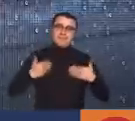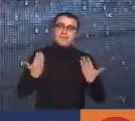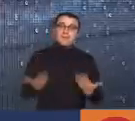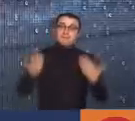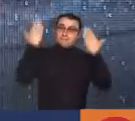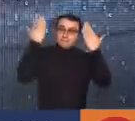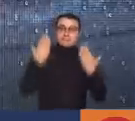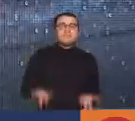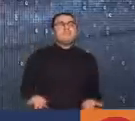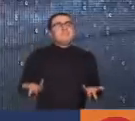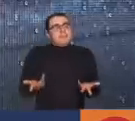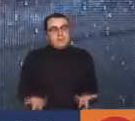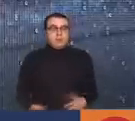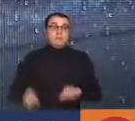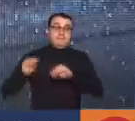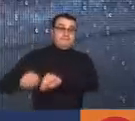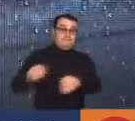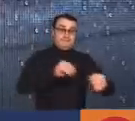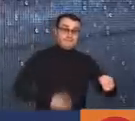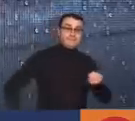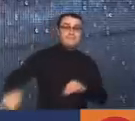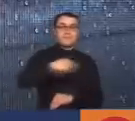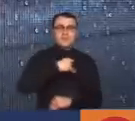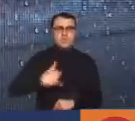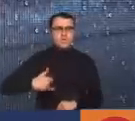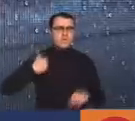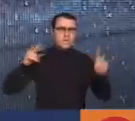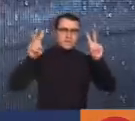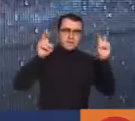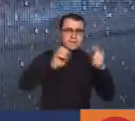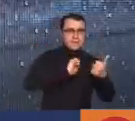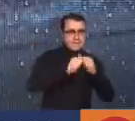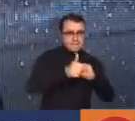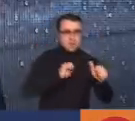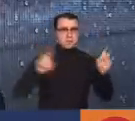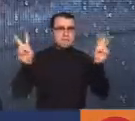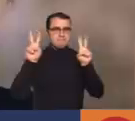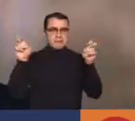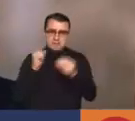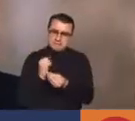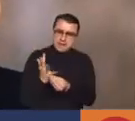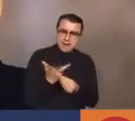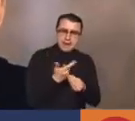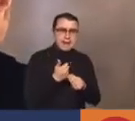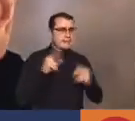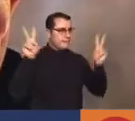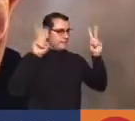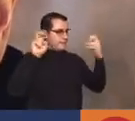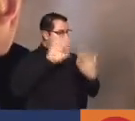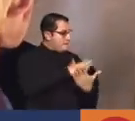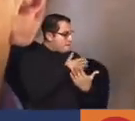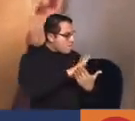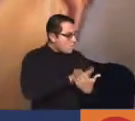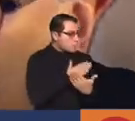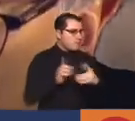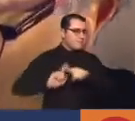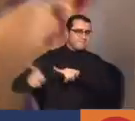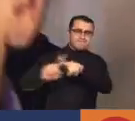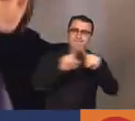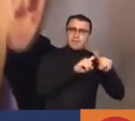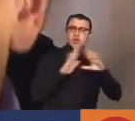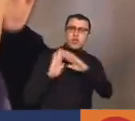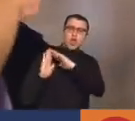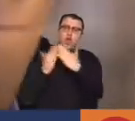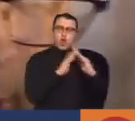la capacitación de la juventud en deportes, en artes, en música, en los colegios, para